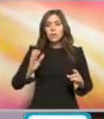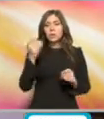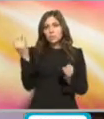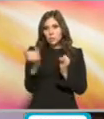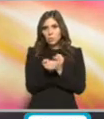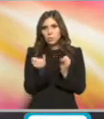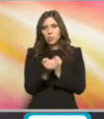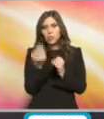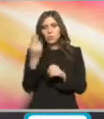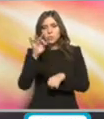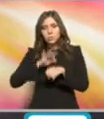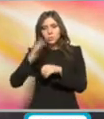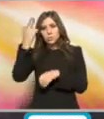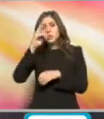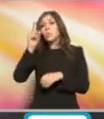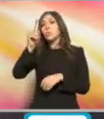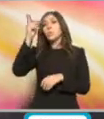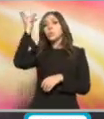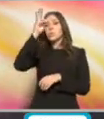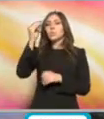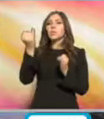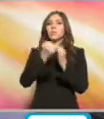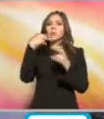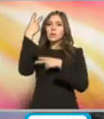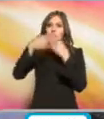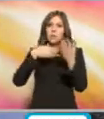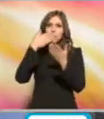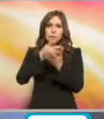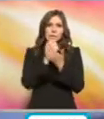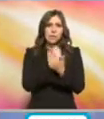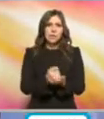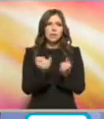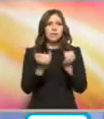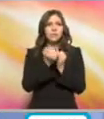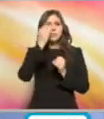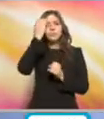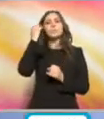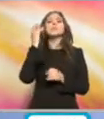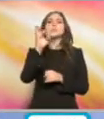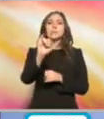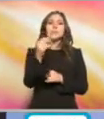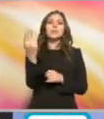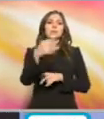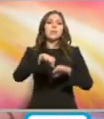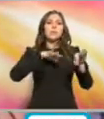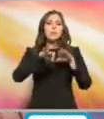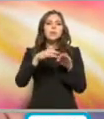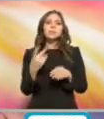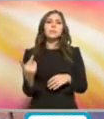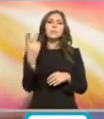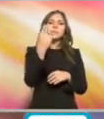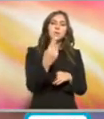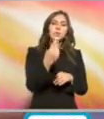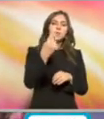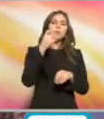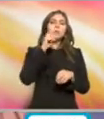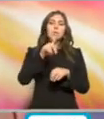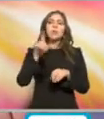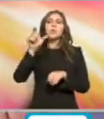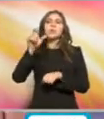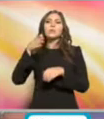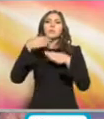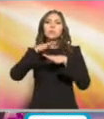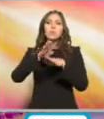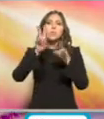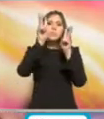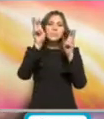terapia con Totalmente. ustedes para esto? Por supuesto. ¿Qué hacemos? Como decimos, trabajamos en conjunto la parte médica con la parte emocional